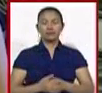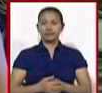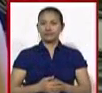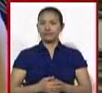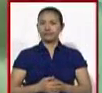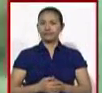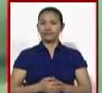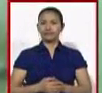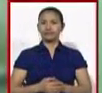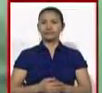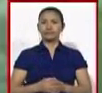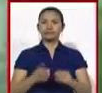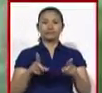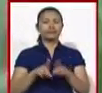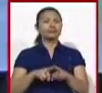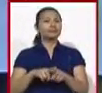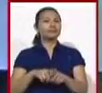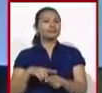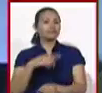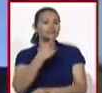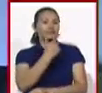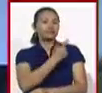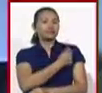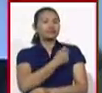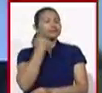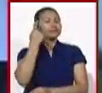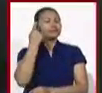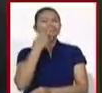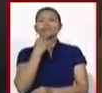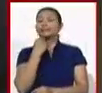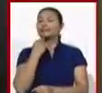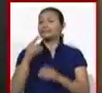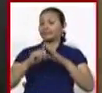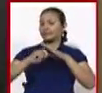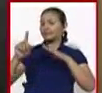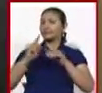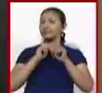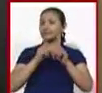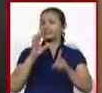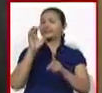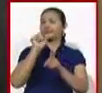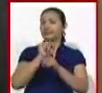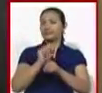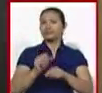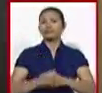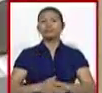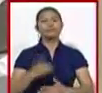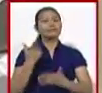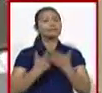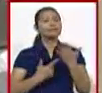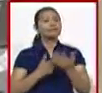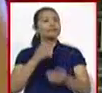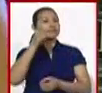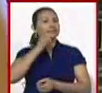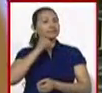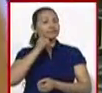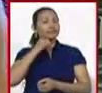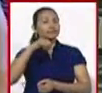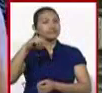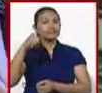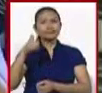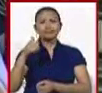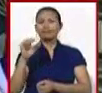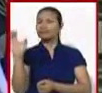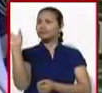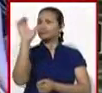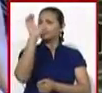la citación. Entre tanto, la anestesióloga se encuentra prófuga. Ella se encuentra con orden de aprehensión. ¿Qué pasa con la anestesióloga? Ella no